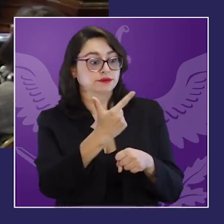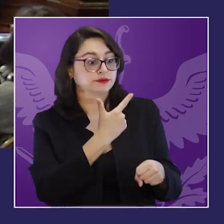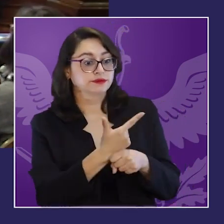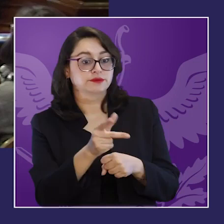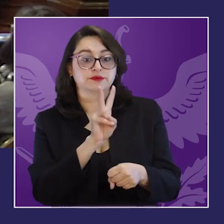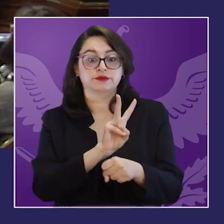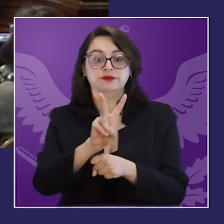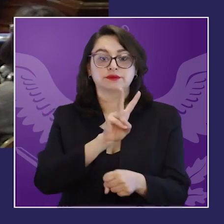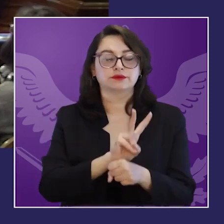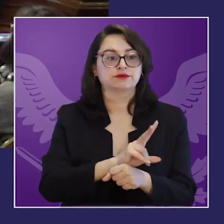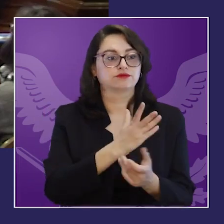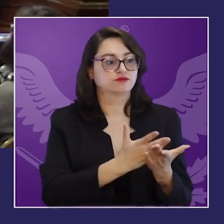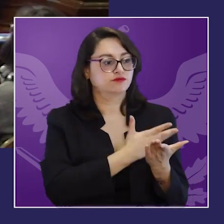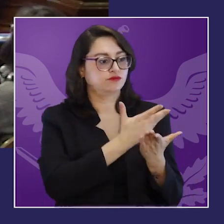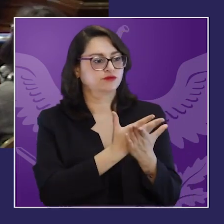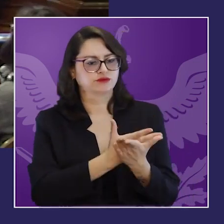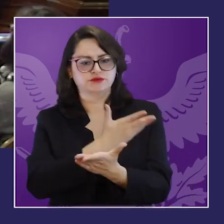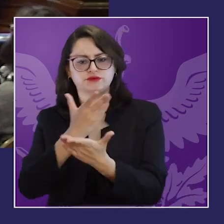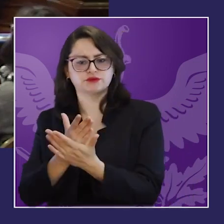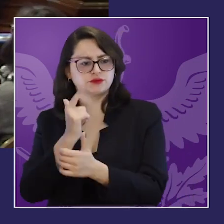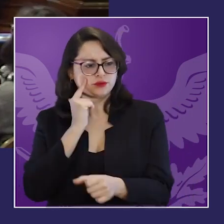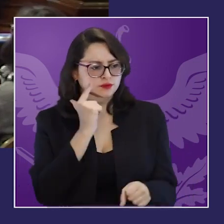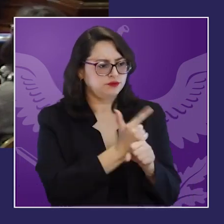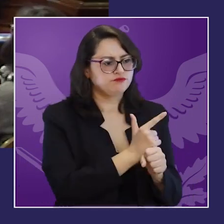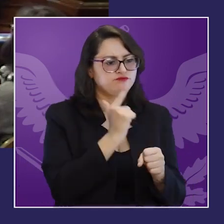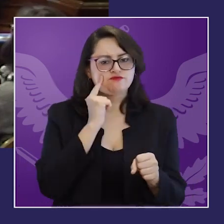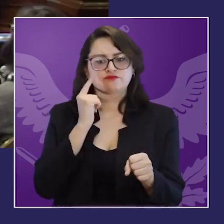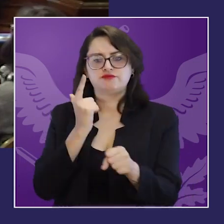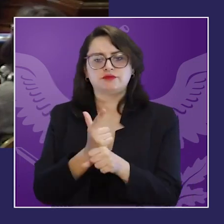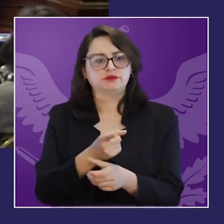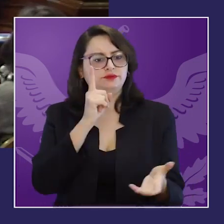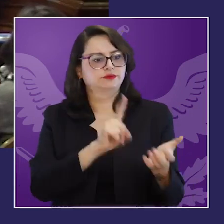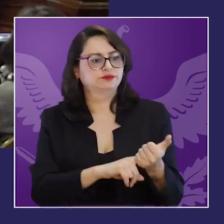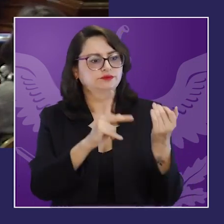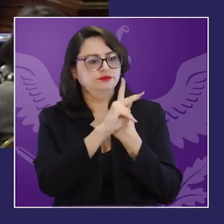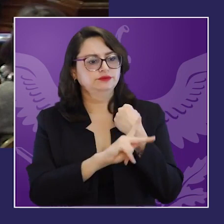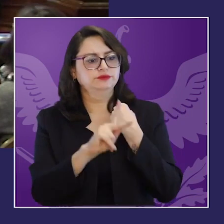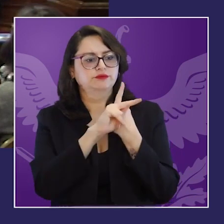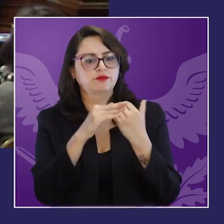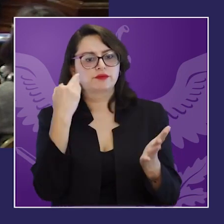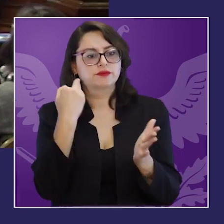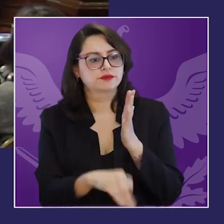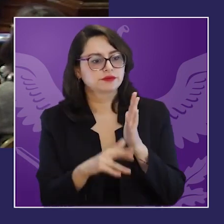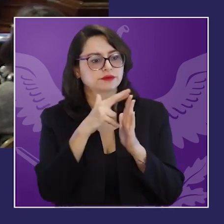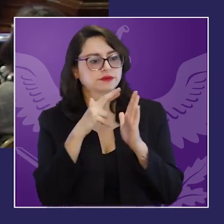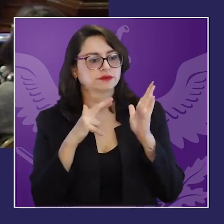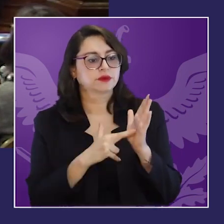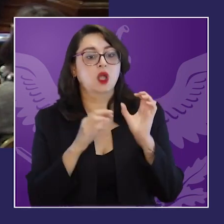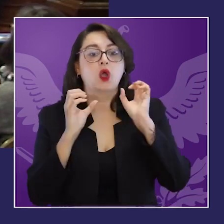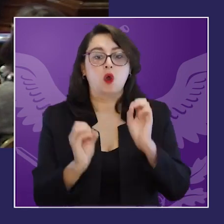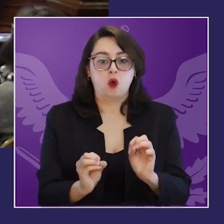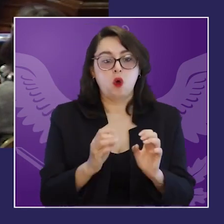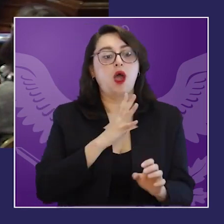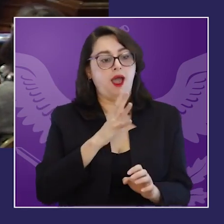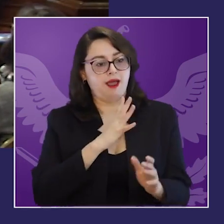venido ante la Corte, por ejemplo en casos de Guatemala y casos de Venezuela, ha quedado en evidencia que la falta de